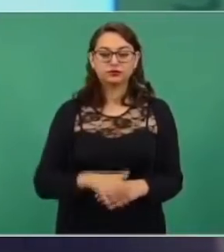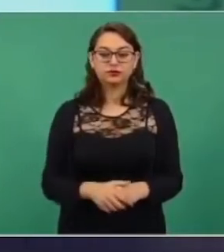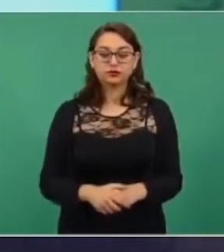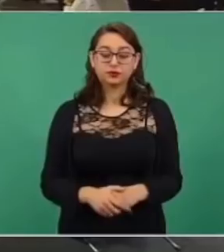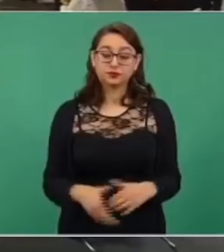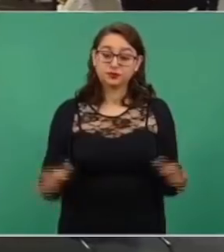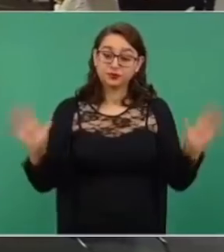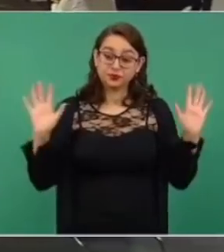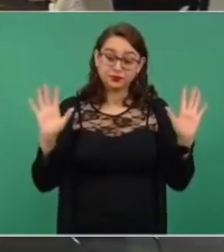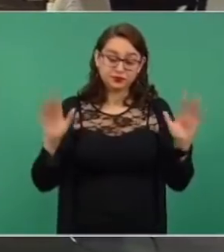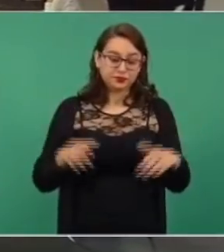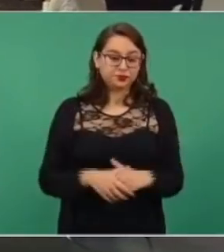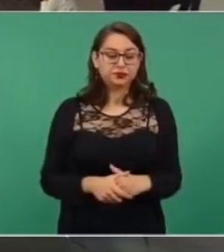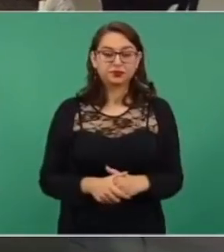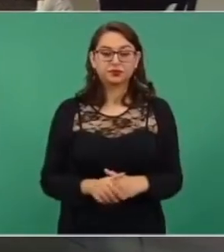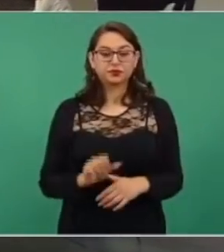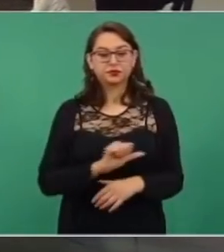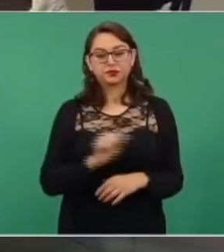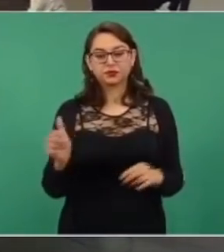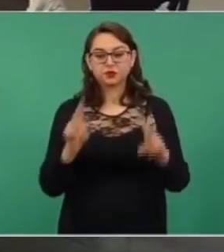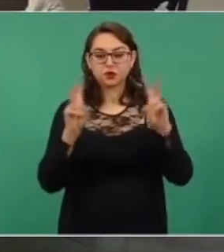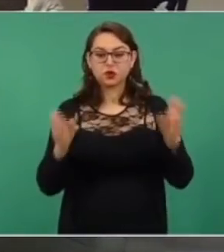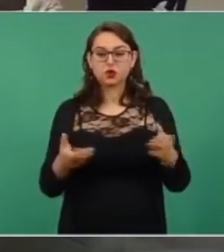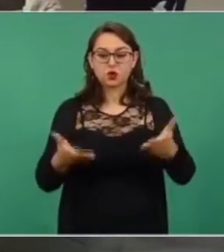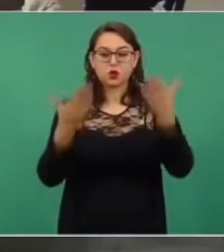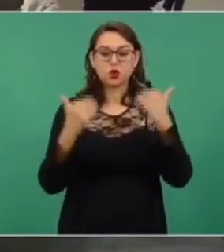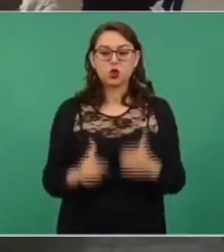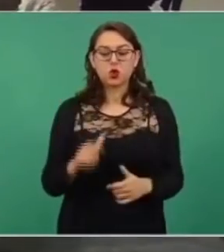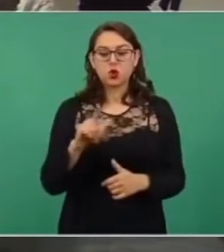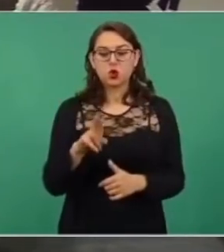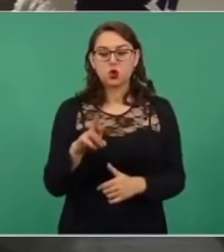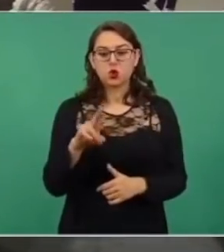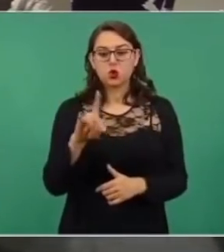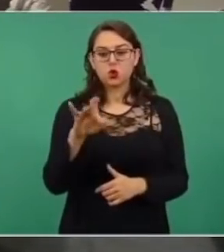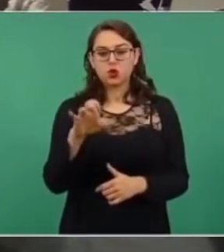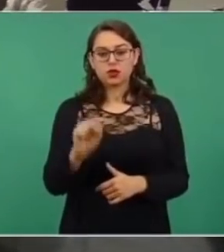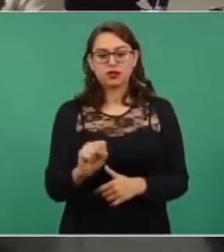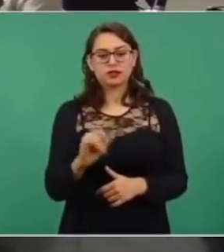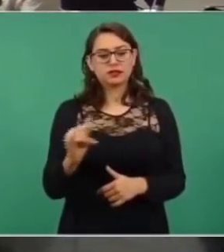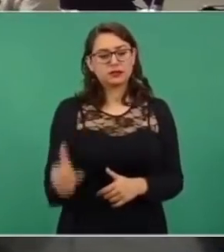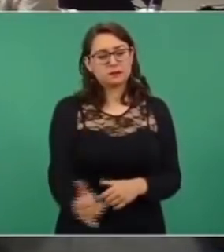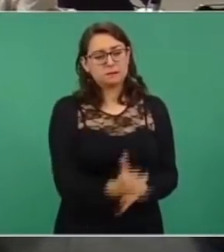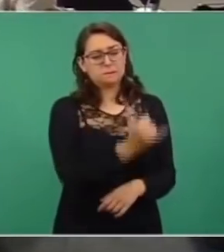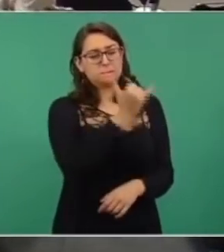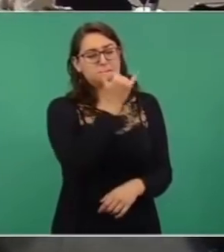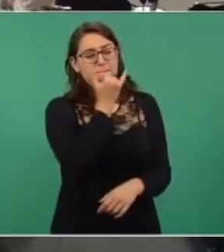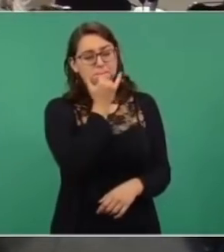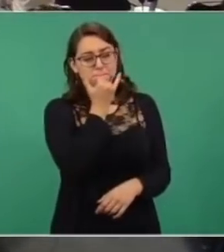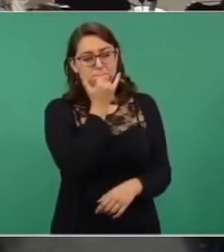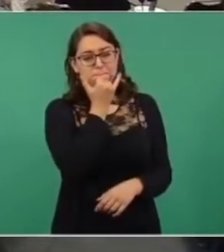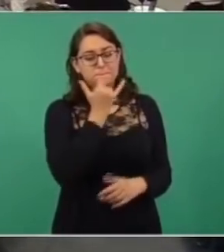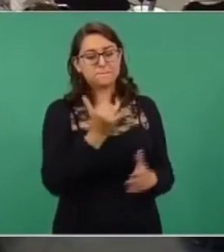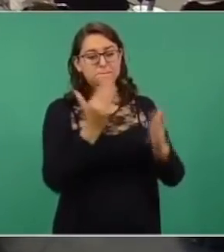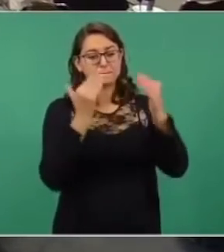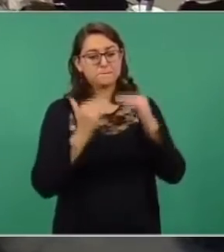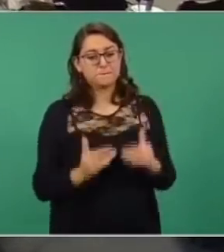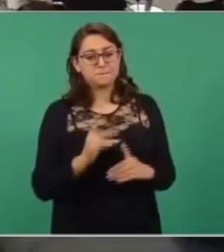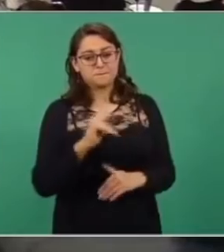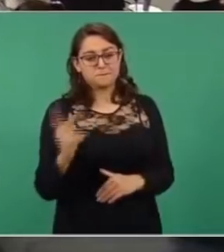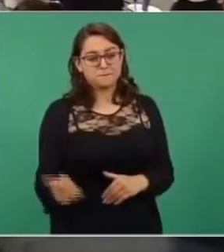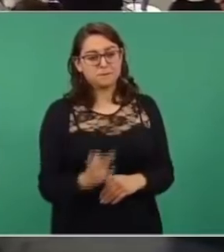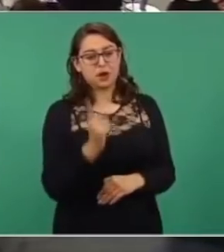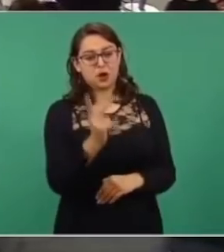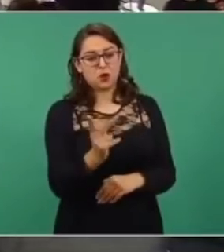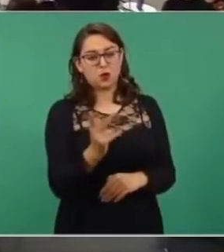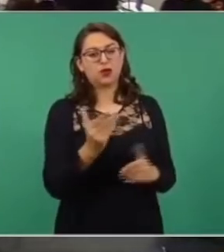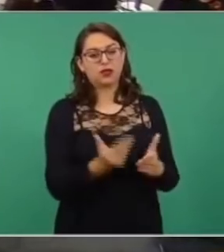Pero en fin, ya es otra cosa. Lourdes. Presidente, nada más una sugerencia antes de ir a la siguiente pregunta, que tiene que ver con un